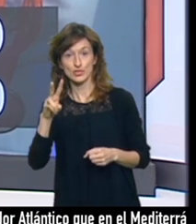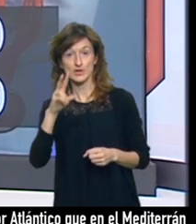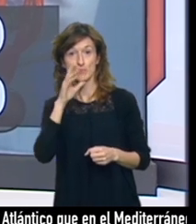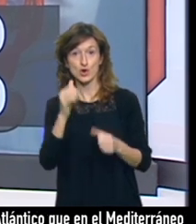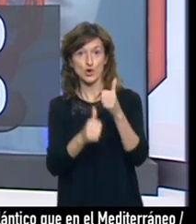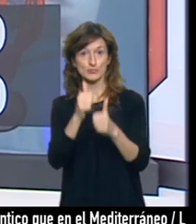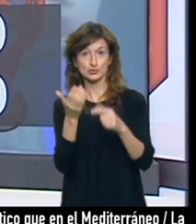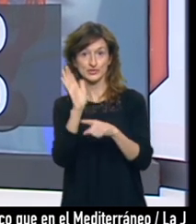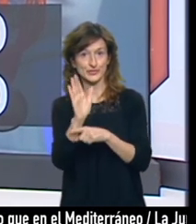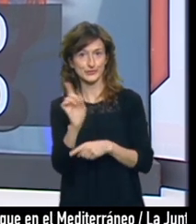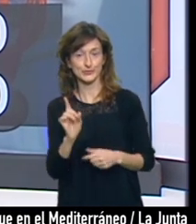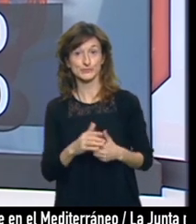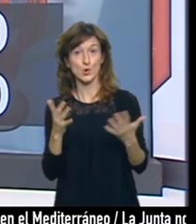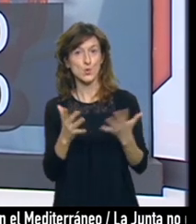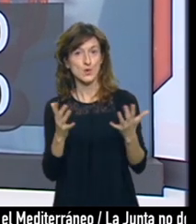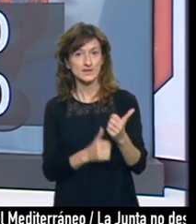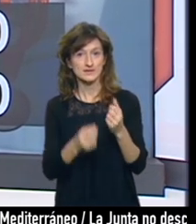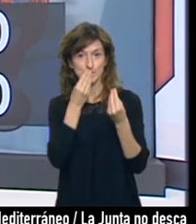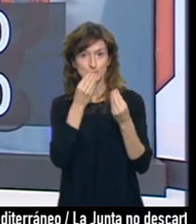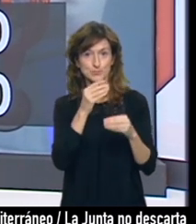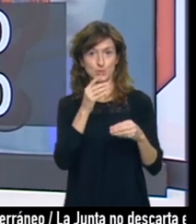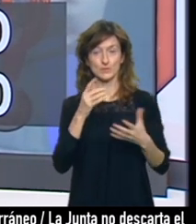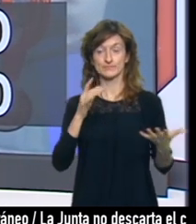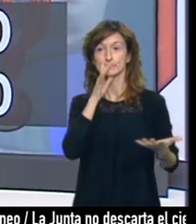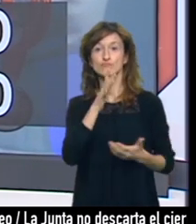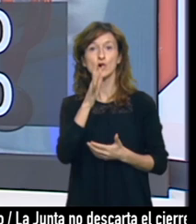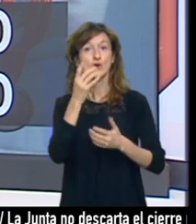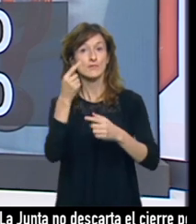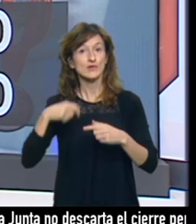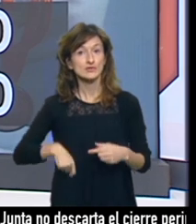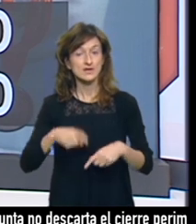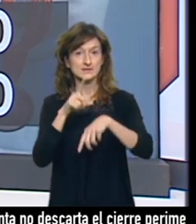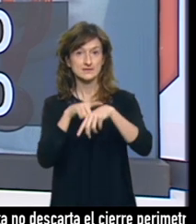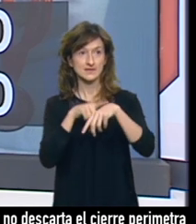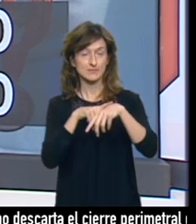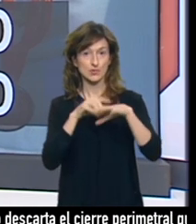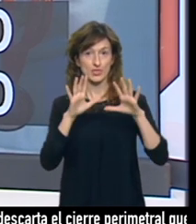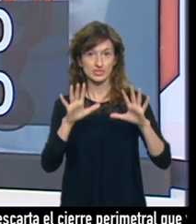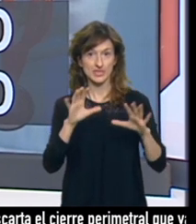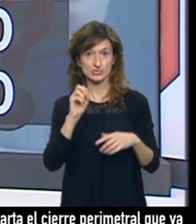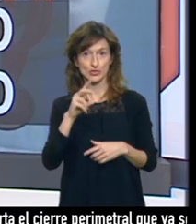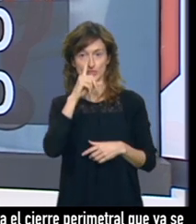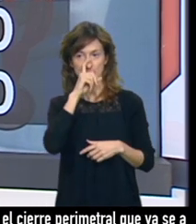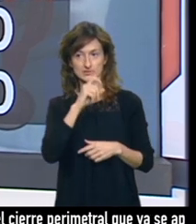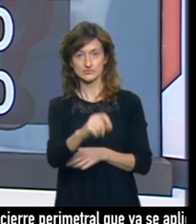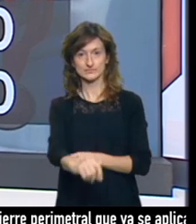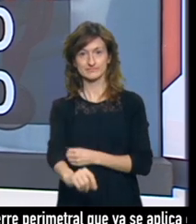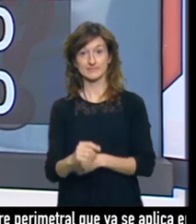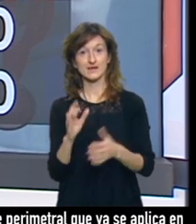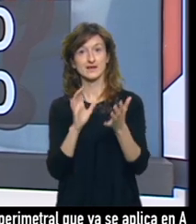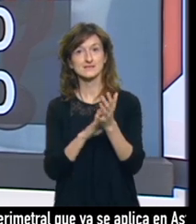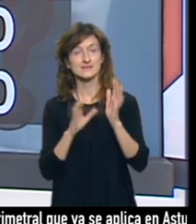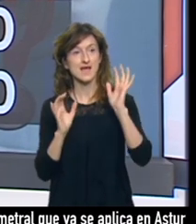a oposición. Urge el relevo, pero la formación de estos profesionales lleva su tiempo, entre 10 y 12 años. En Castilla y